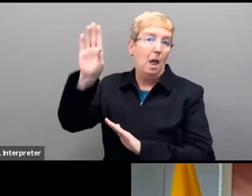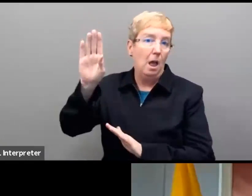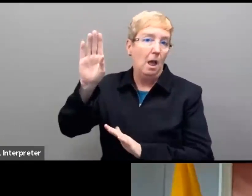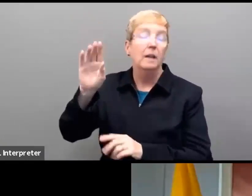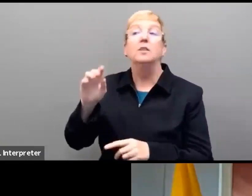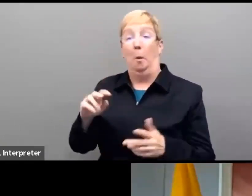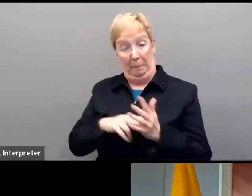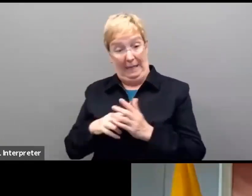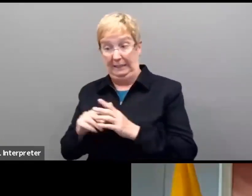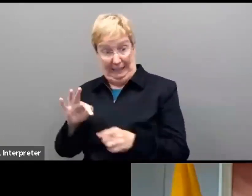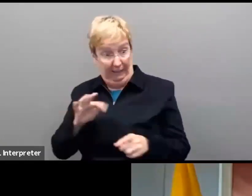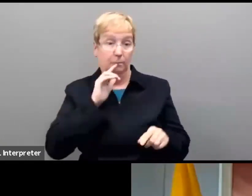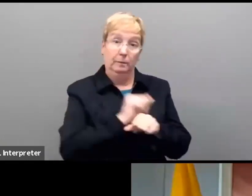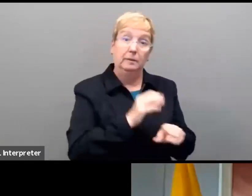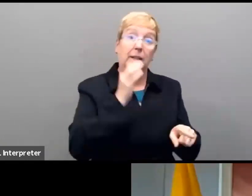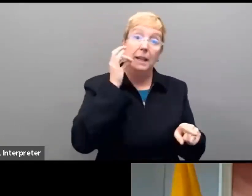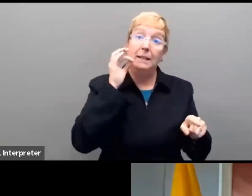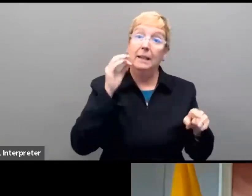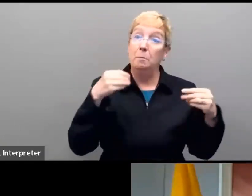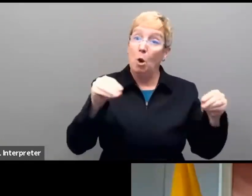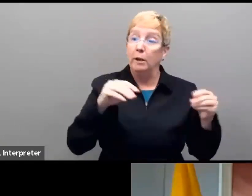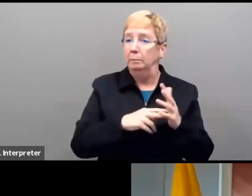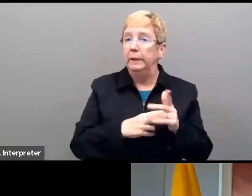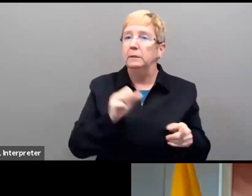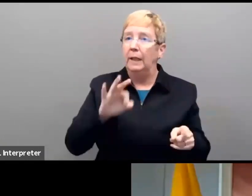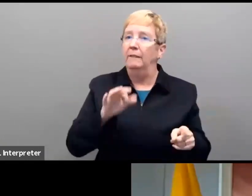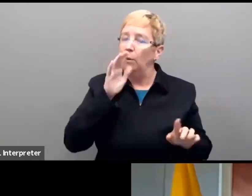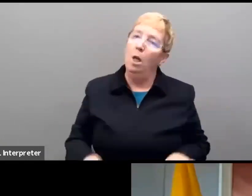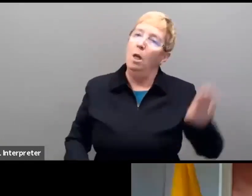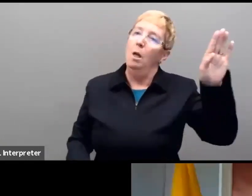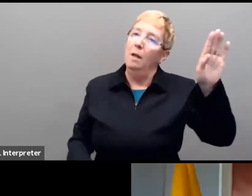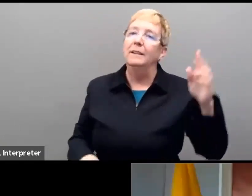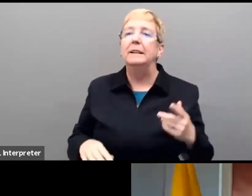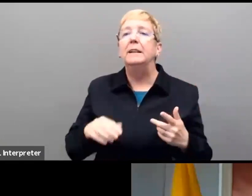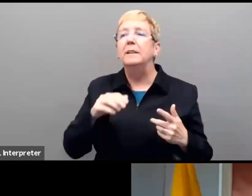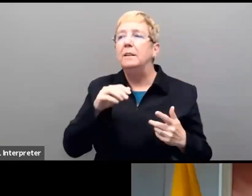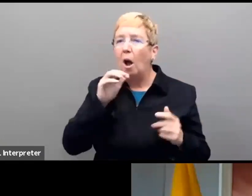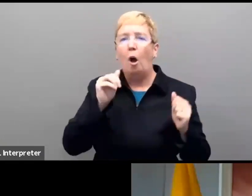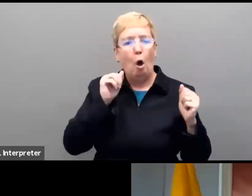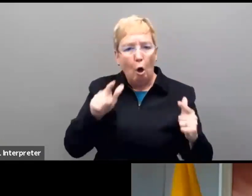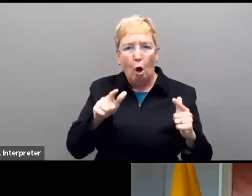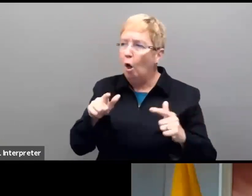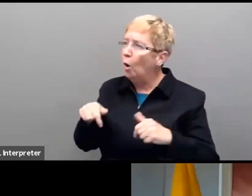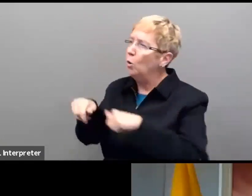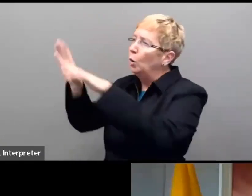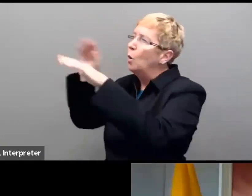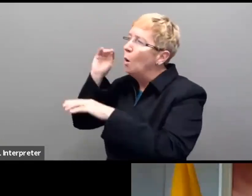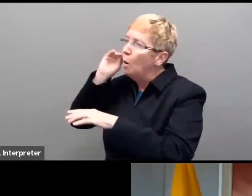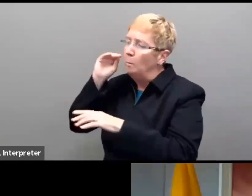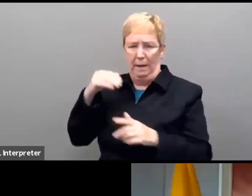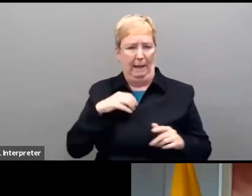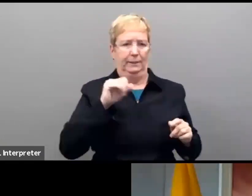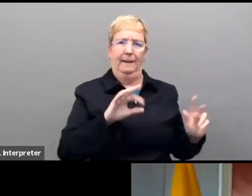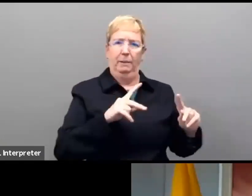en los últimos 18 meses, aunque hemos avanzado con las vacunas, también recibimos muchos visitantes que no están